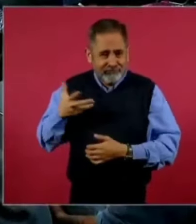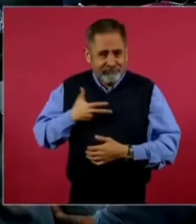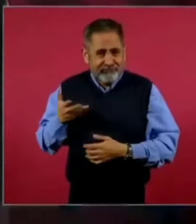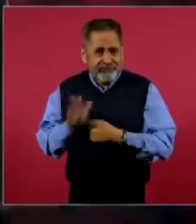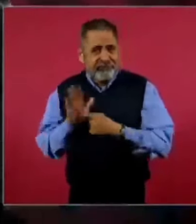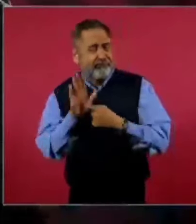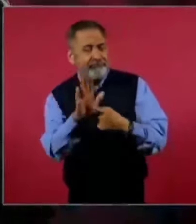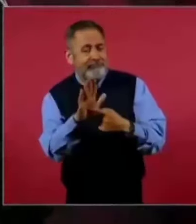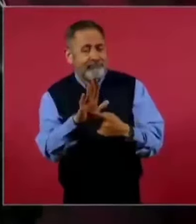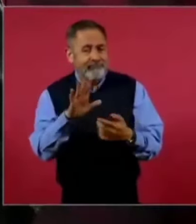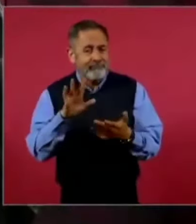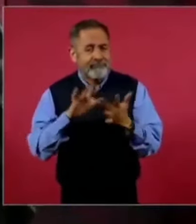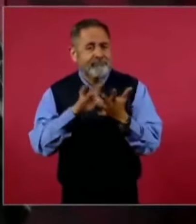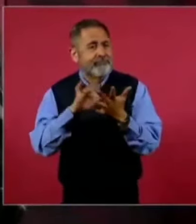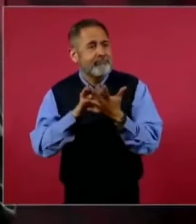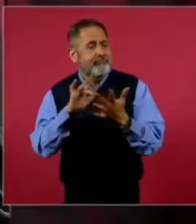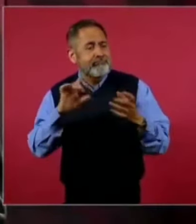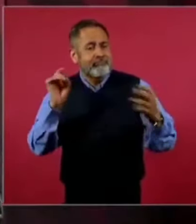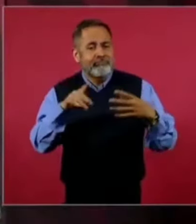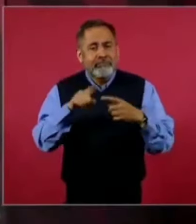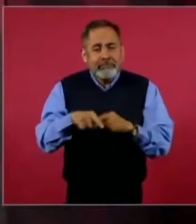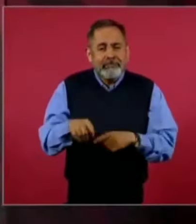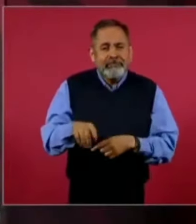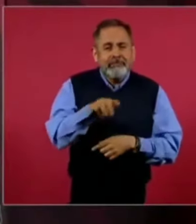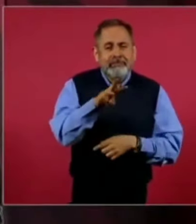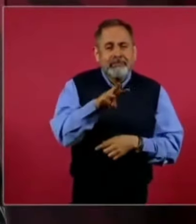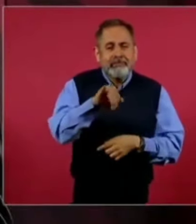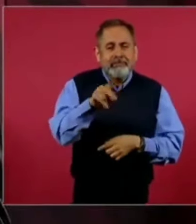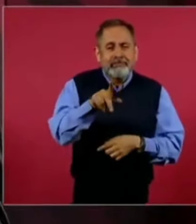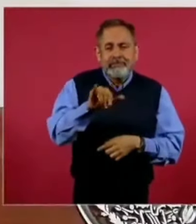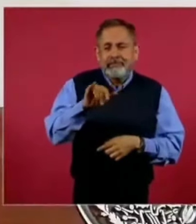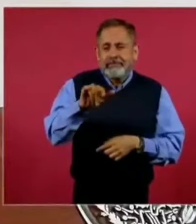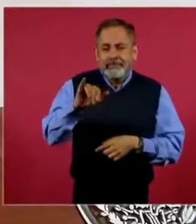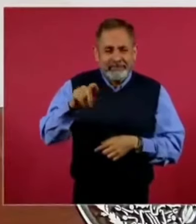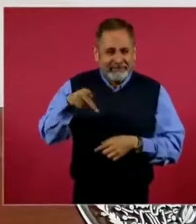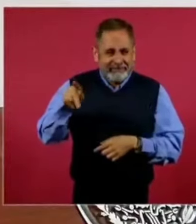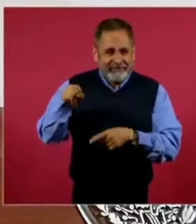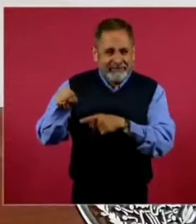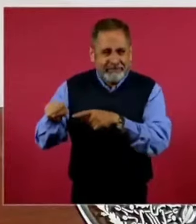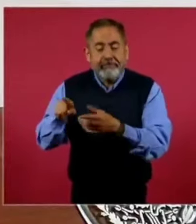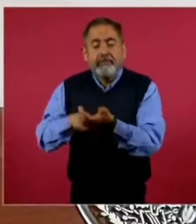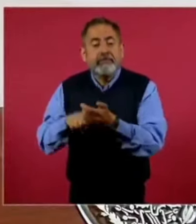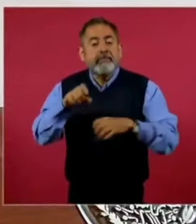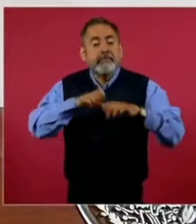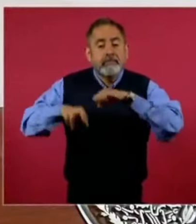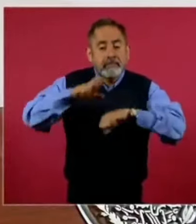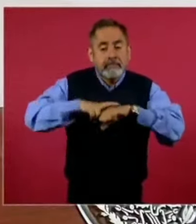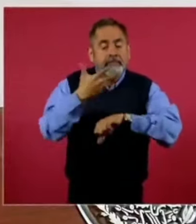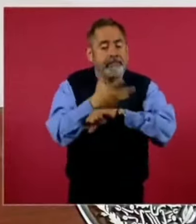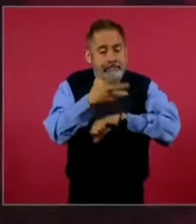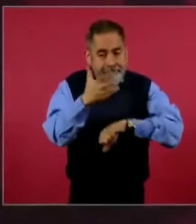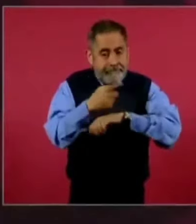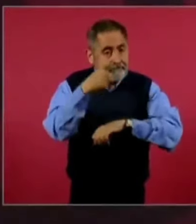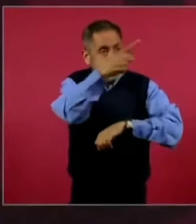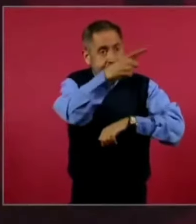están los cables de WikiLeaks, en donde los embajadores en ese entonces de Estados Unidos